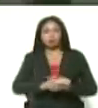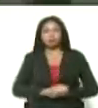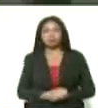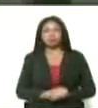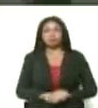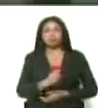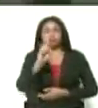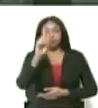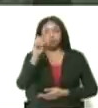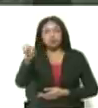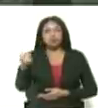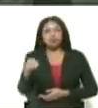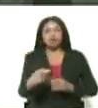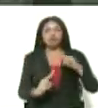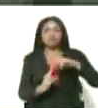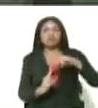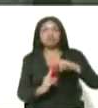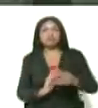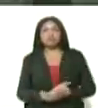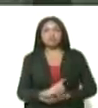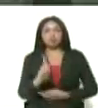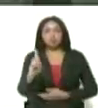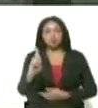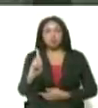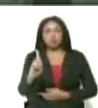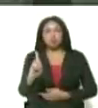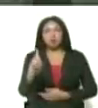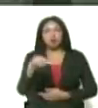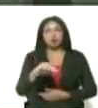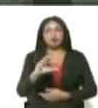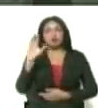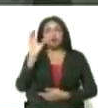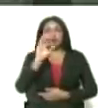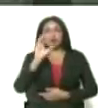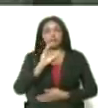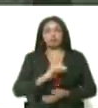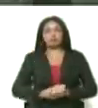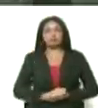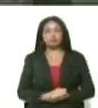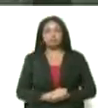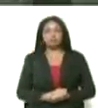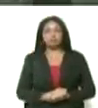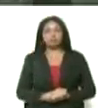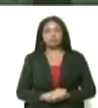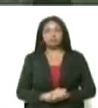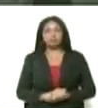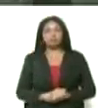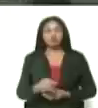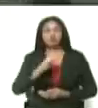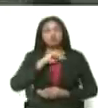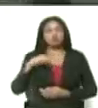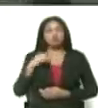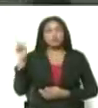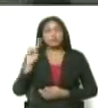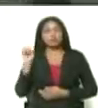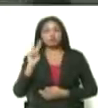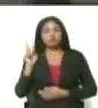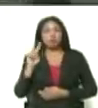1 en el estado Táchira y 1 en el distrito capital. Esto coloca a Venezuela